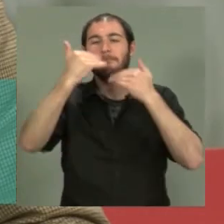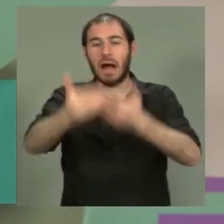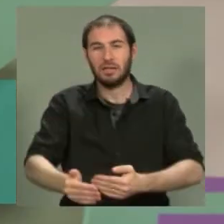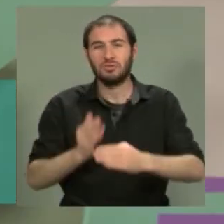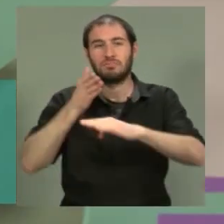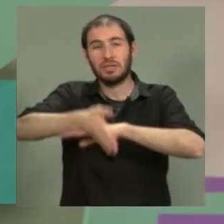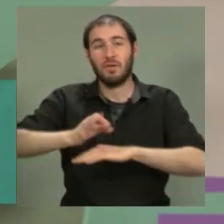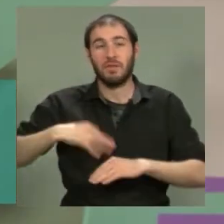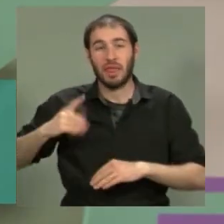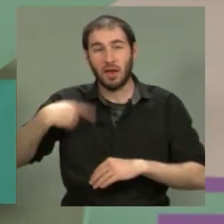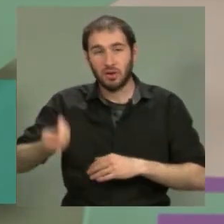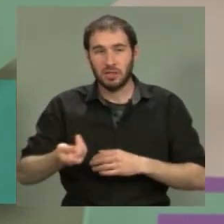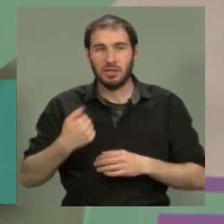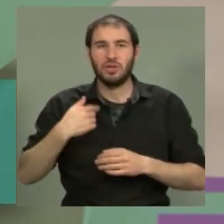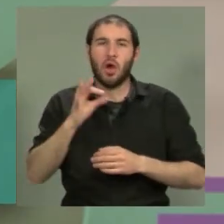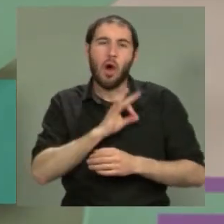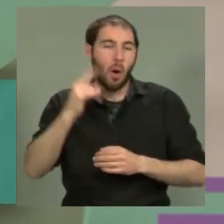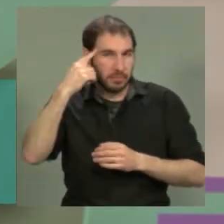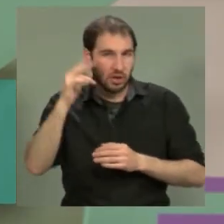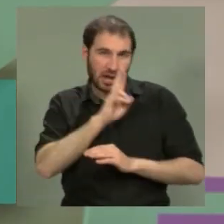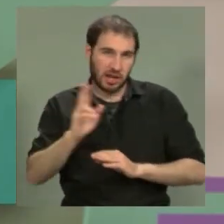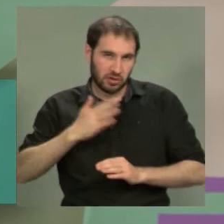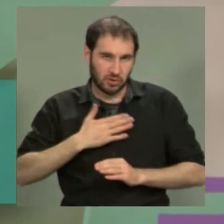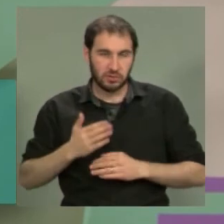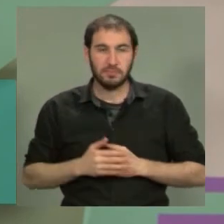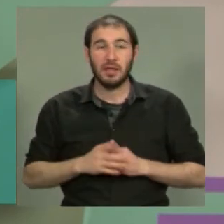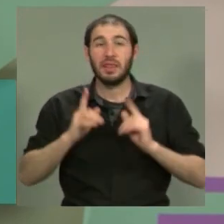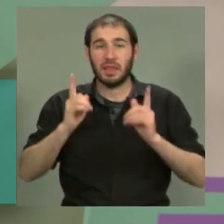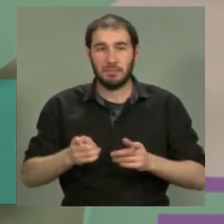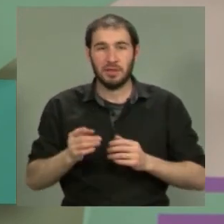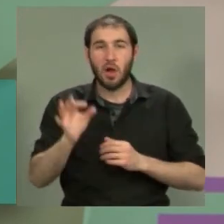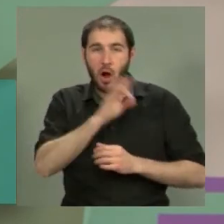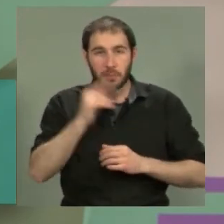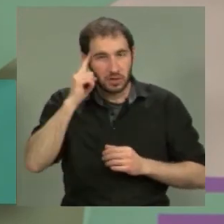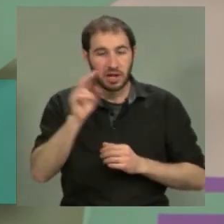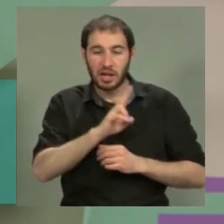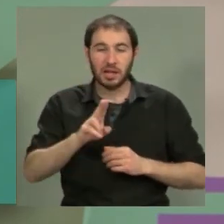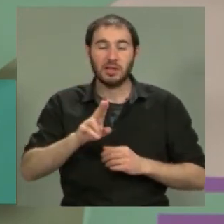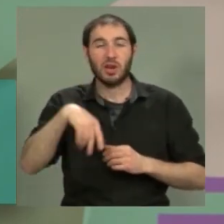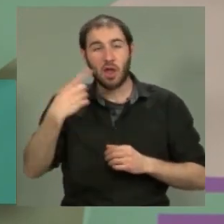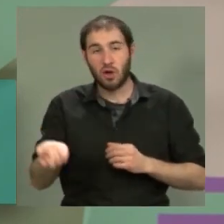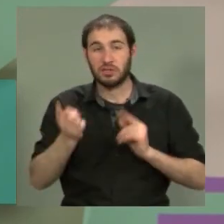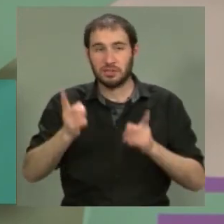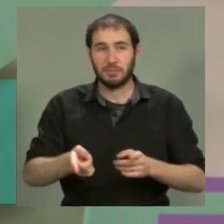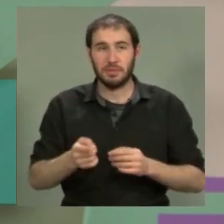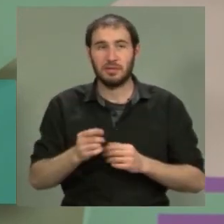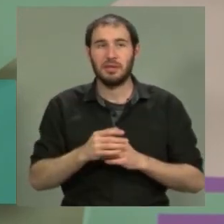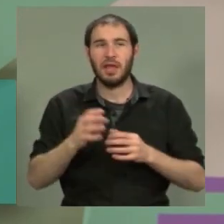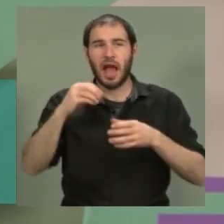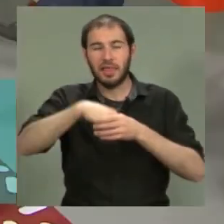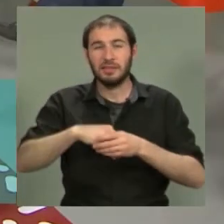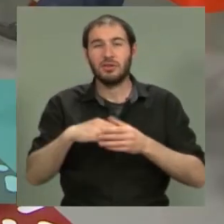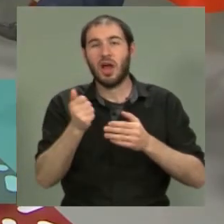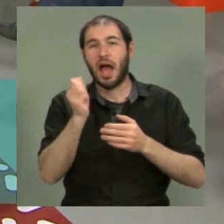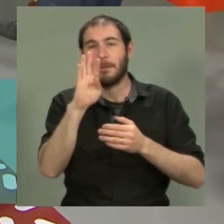otra vida. Yo hablando desde el punto de vista religioso, y así también lo ven las otras creencias religiosas del tronco